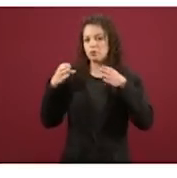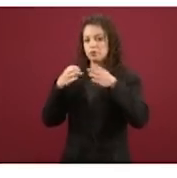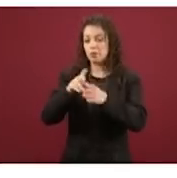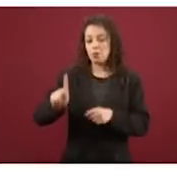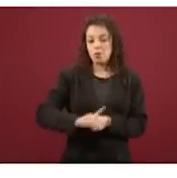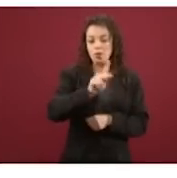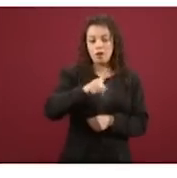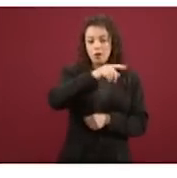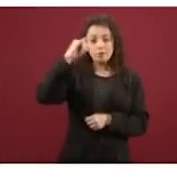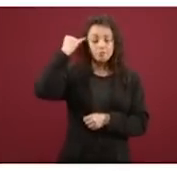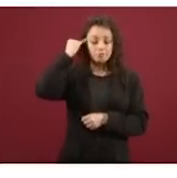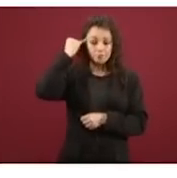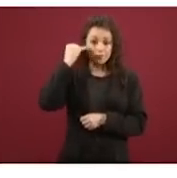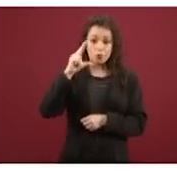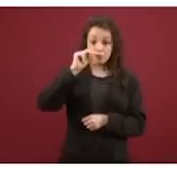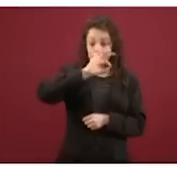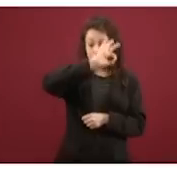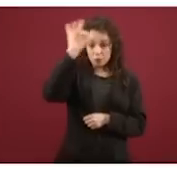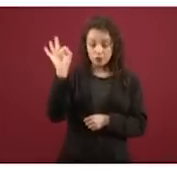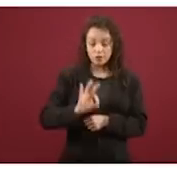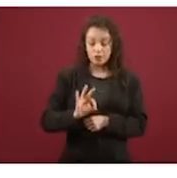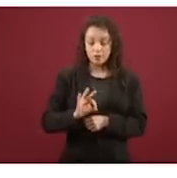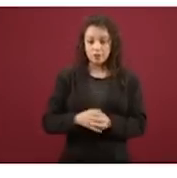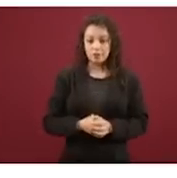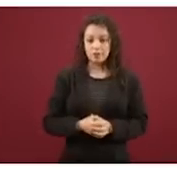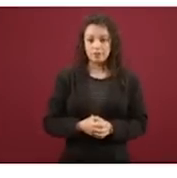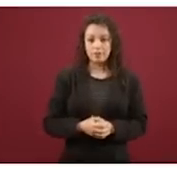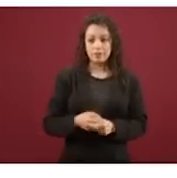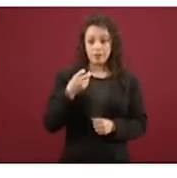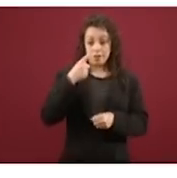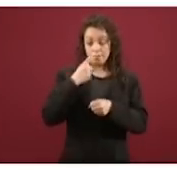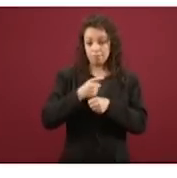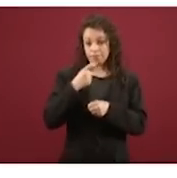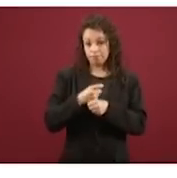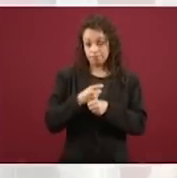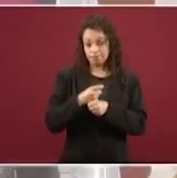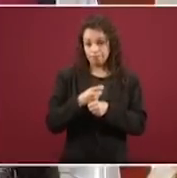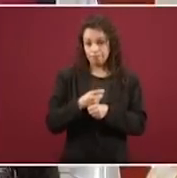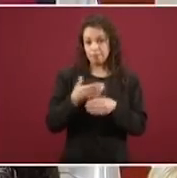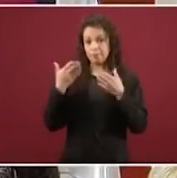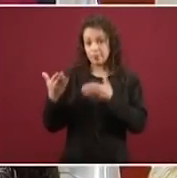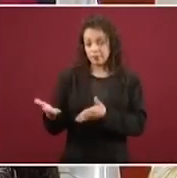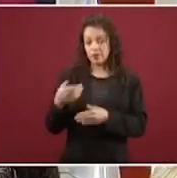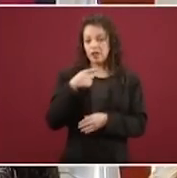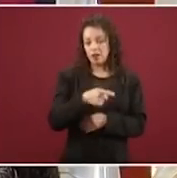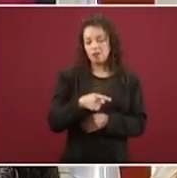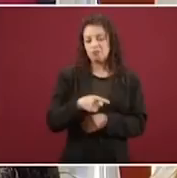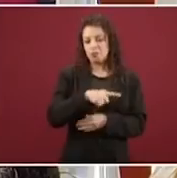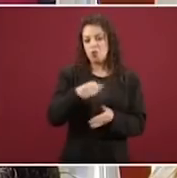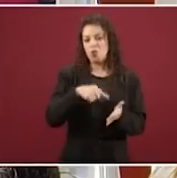indígenas, es decir, el 80% en esta primera fase son en comunidades